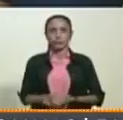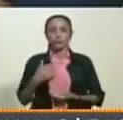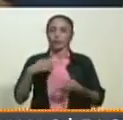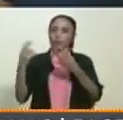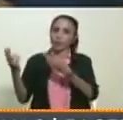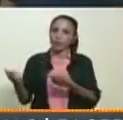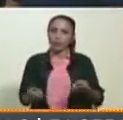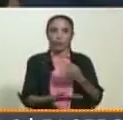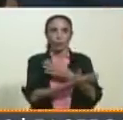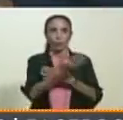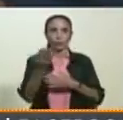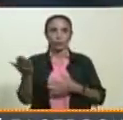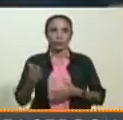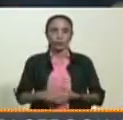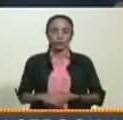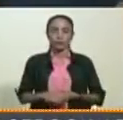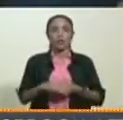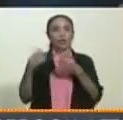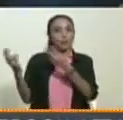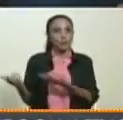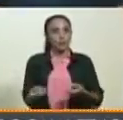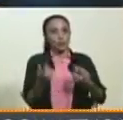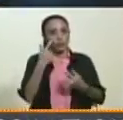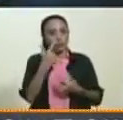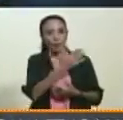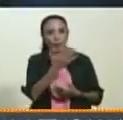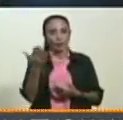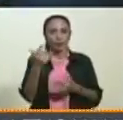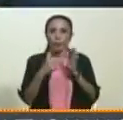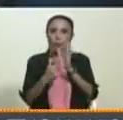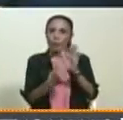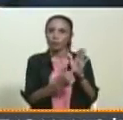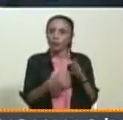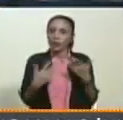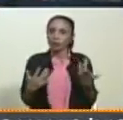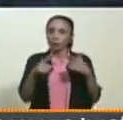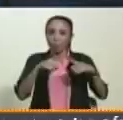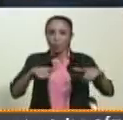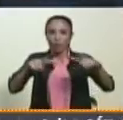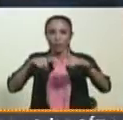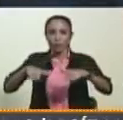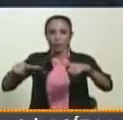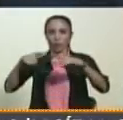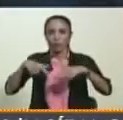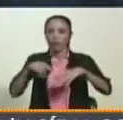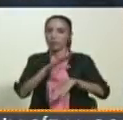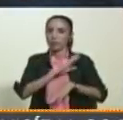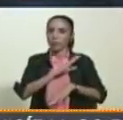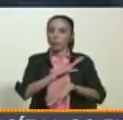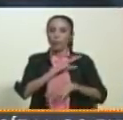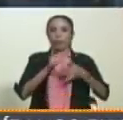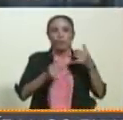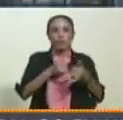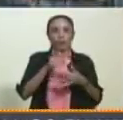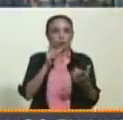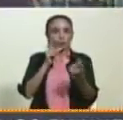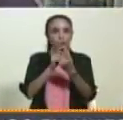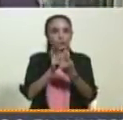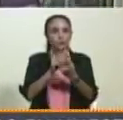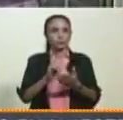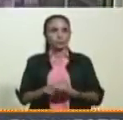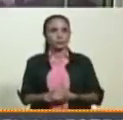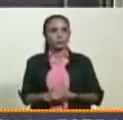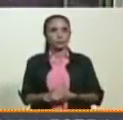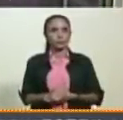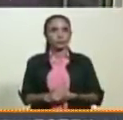bienvenidos todos, bienvenida Venezuela, y vamos Venezuela, vamos a recorrer este materno infantil, Julia Benítez,